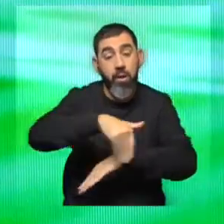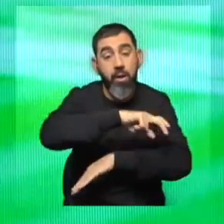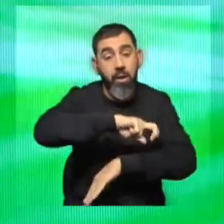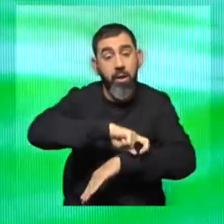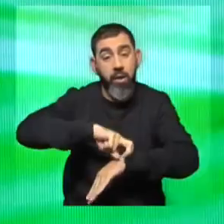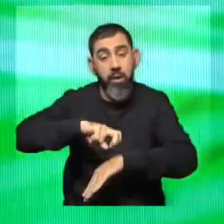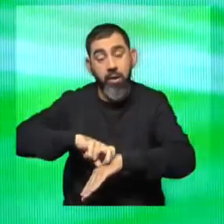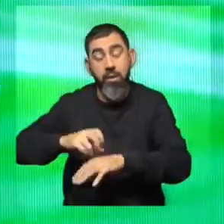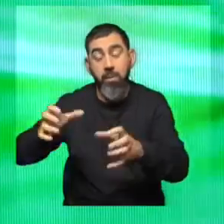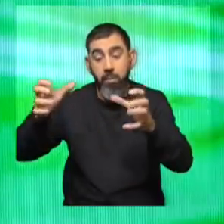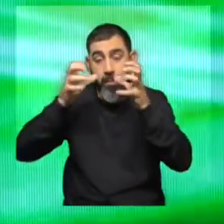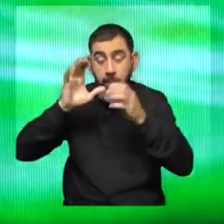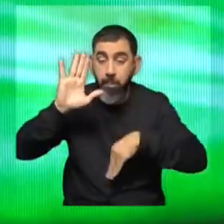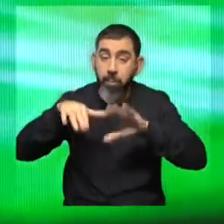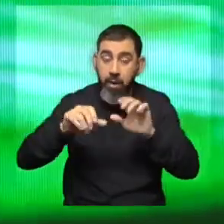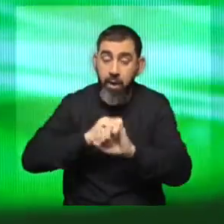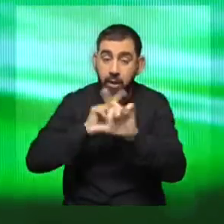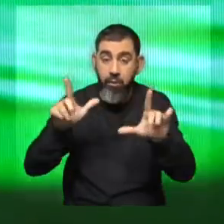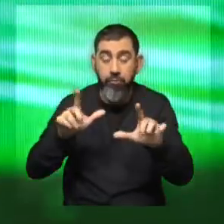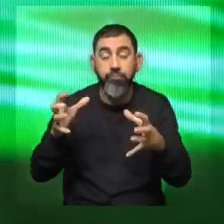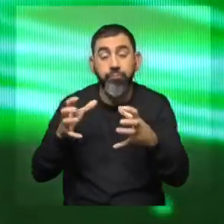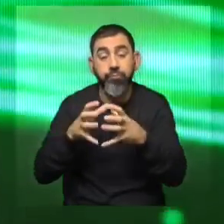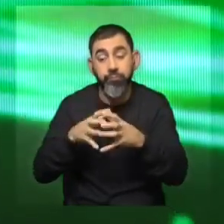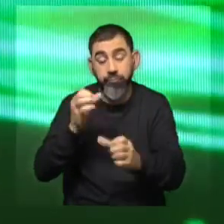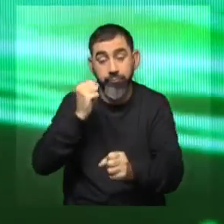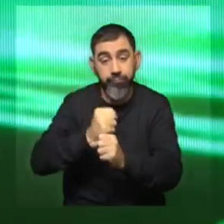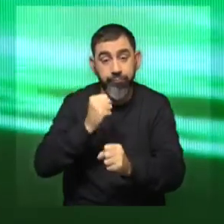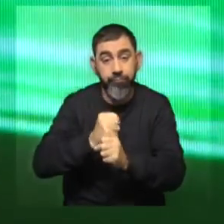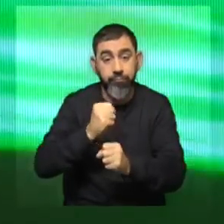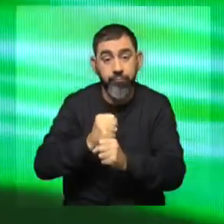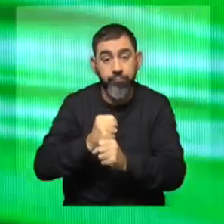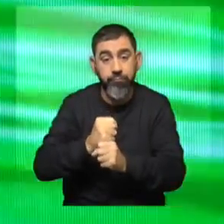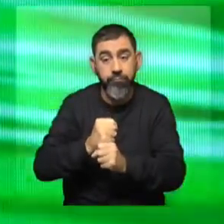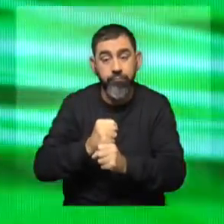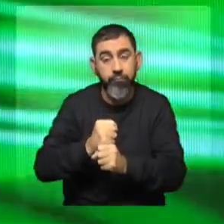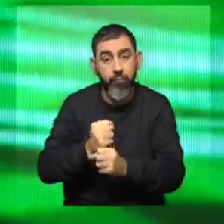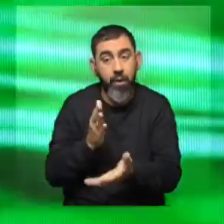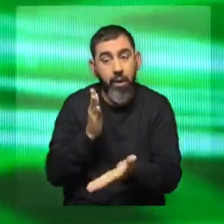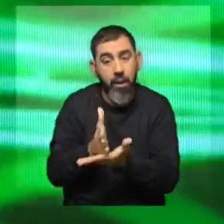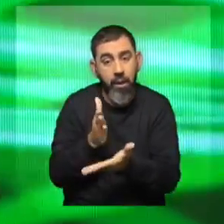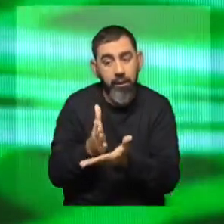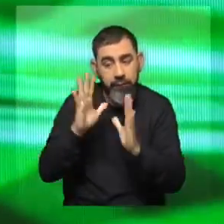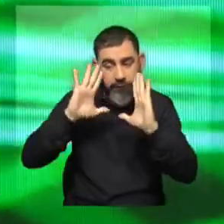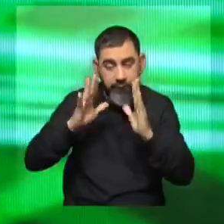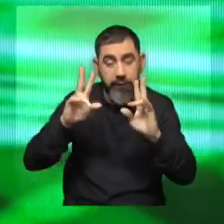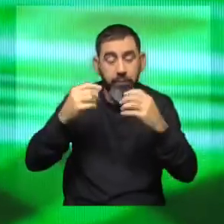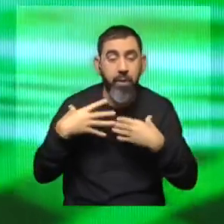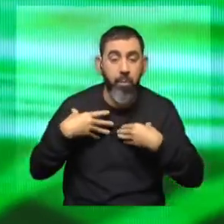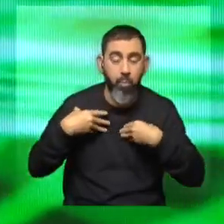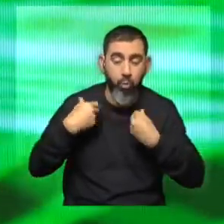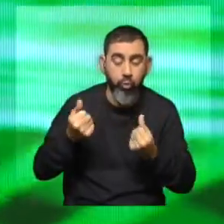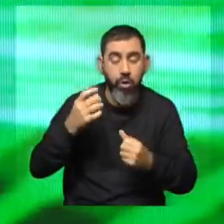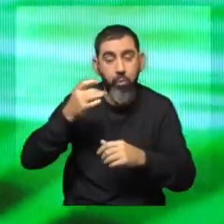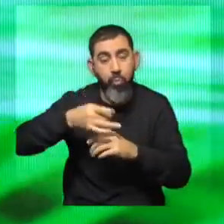mayores niveles de riesgo para los equipos de trabajo es una es una alta exigencia trabajar Lo emocional profesionalmente